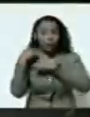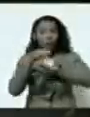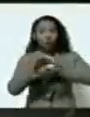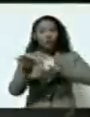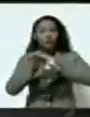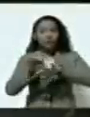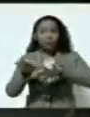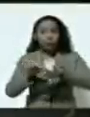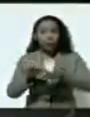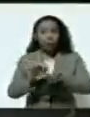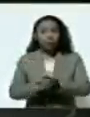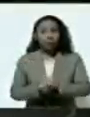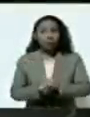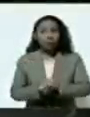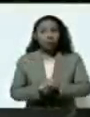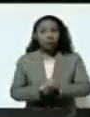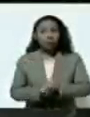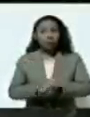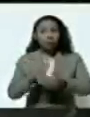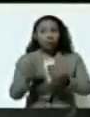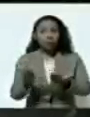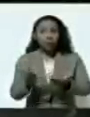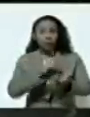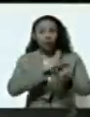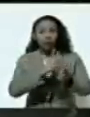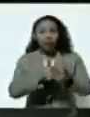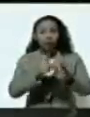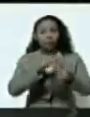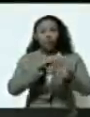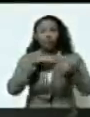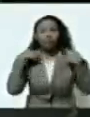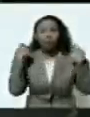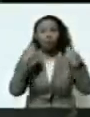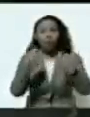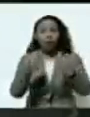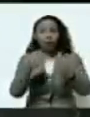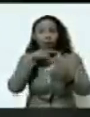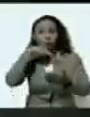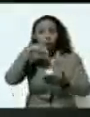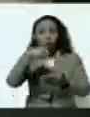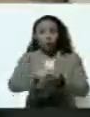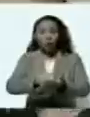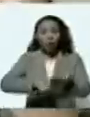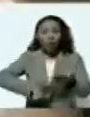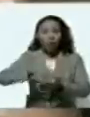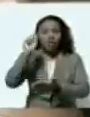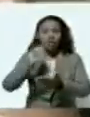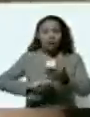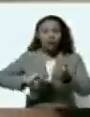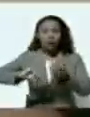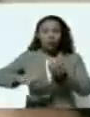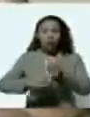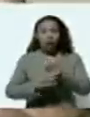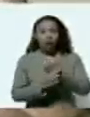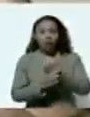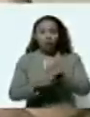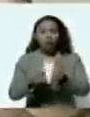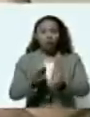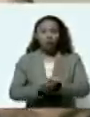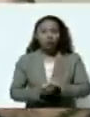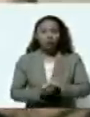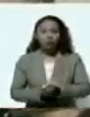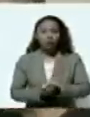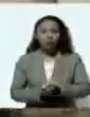municipal de Voluntad Popular y el nombramiento lo firma Juan Gerardo Guaidó